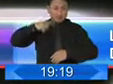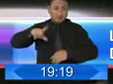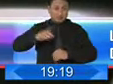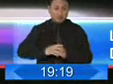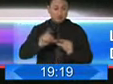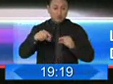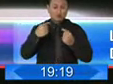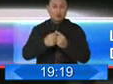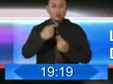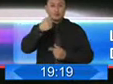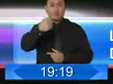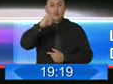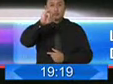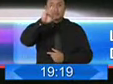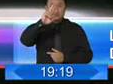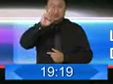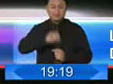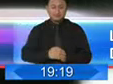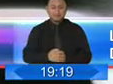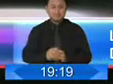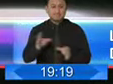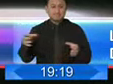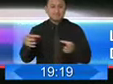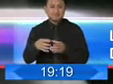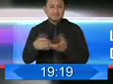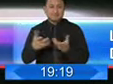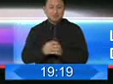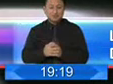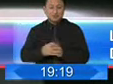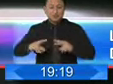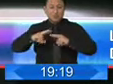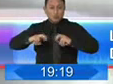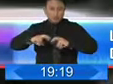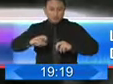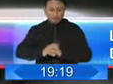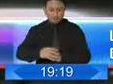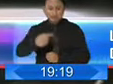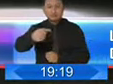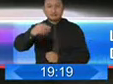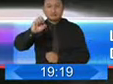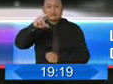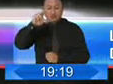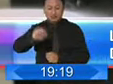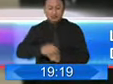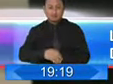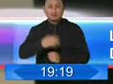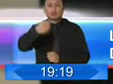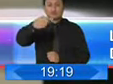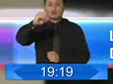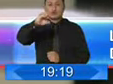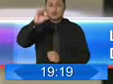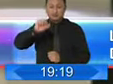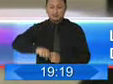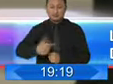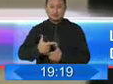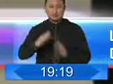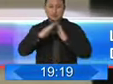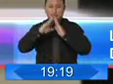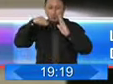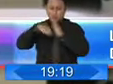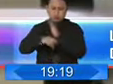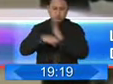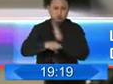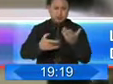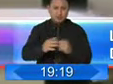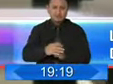de Intervención y Rescate GIR, conjuntamente con Criminalística, GEMA, Antinarcóticos y el GOE, mediante allanamiento realizaron el